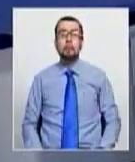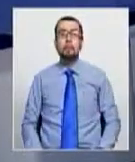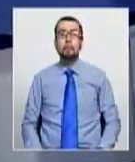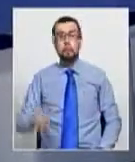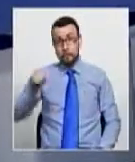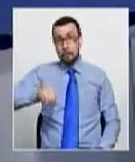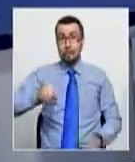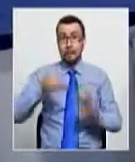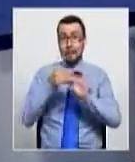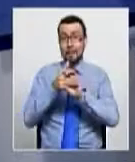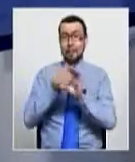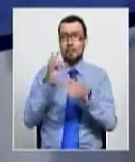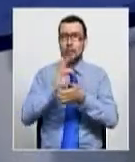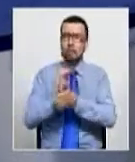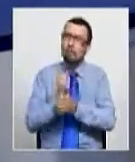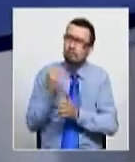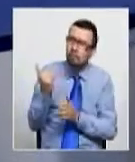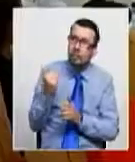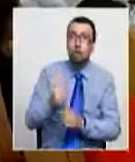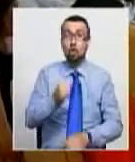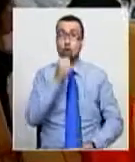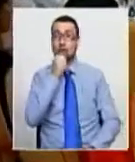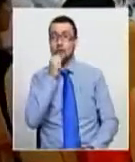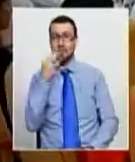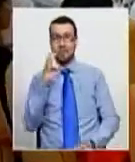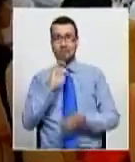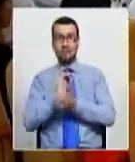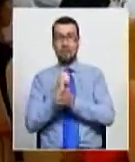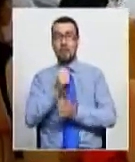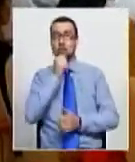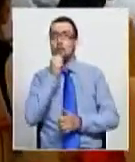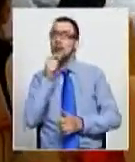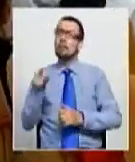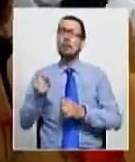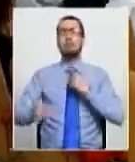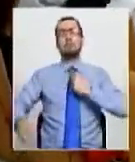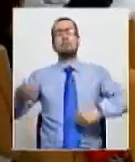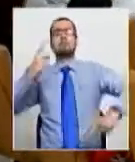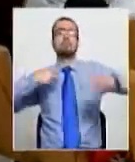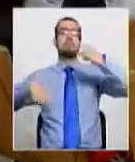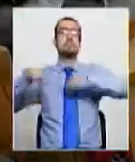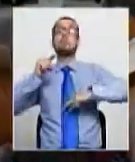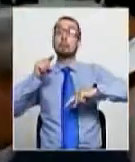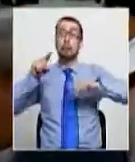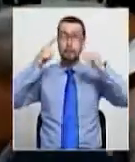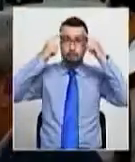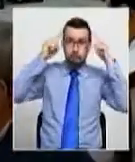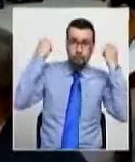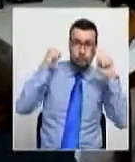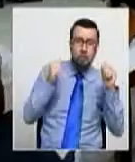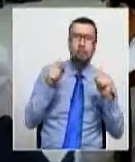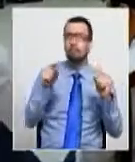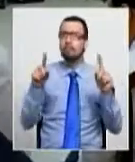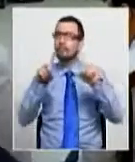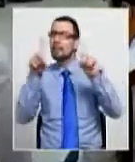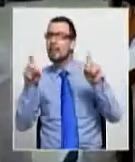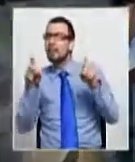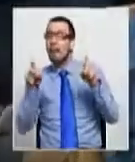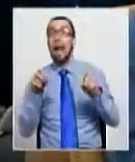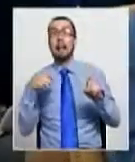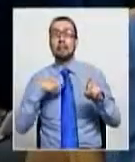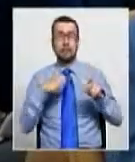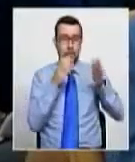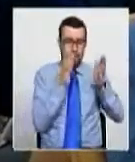propiamente y su informativo su noticiero telecafé noticias se ha preocupado por este tema y tiene una